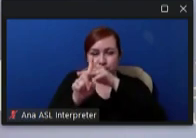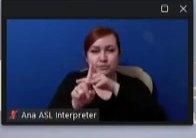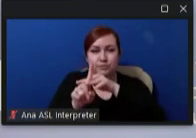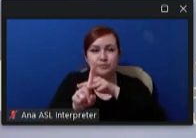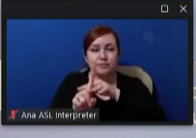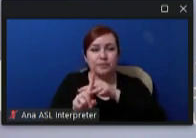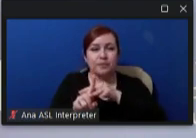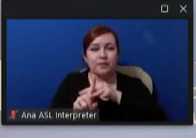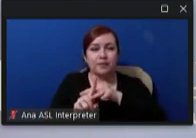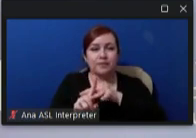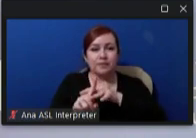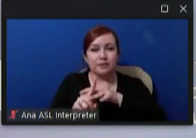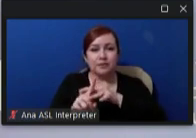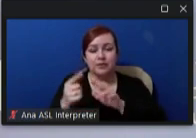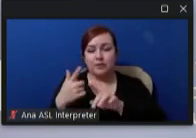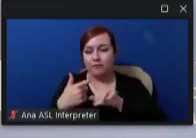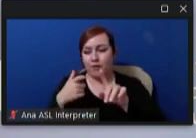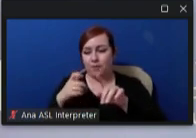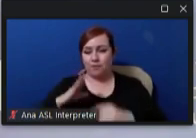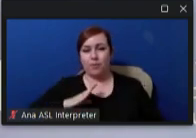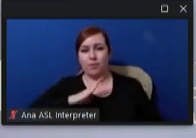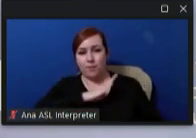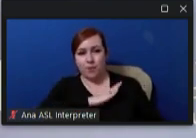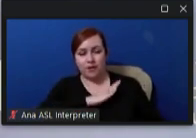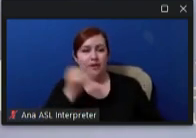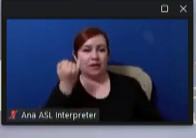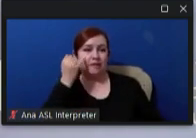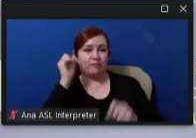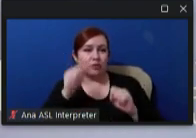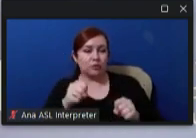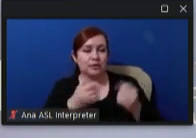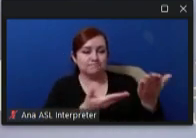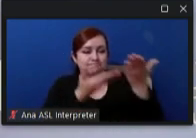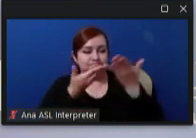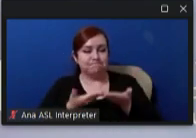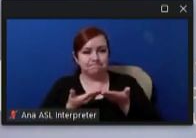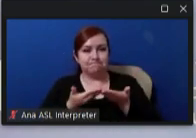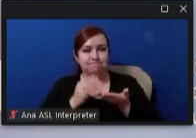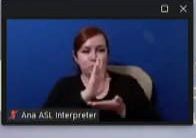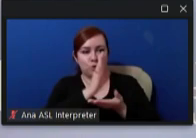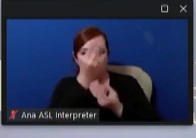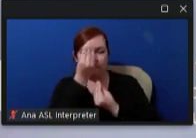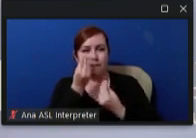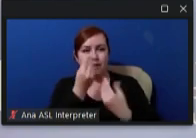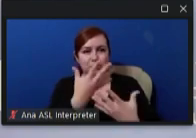compañeras de mesa, tenerlo presente, ¿no?